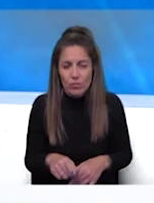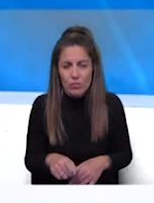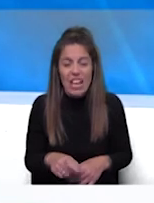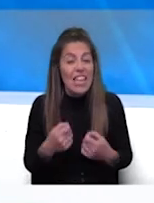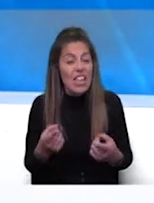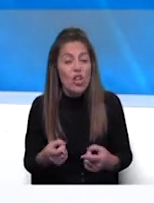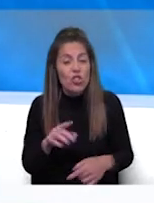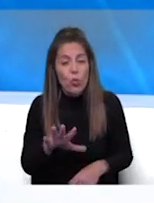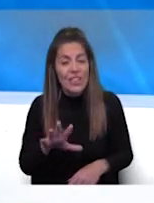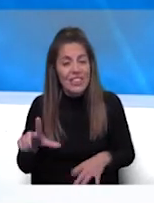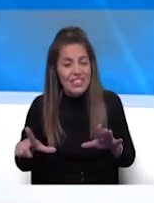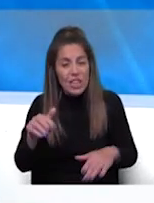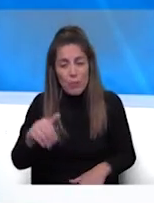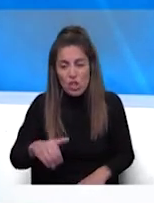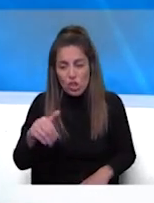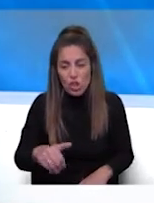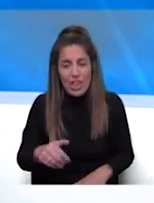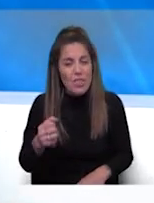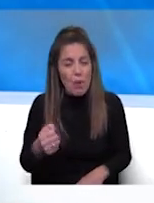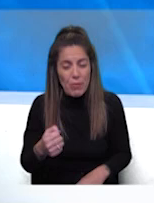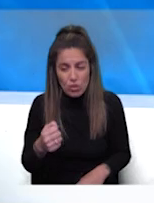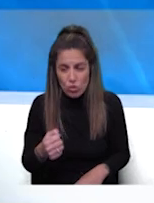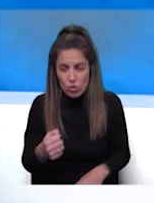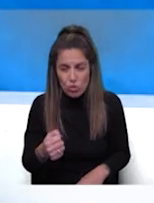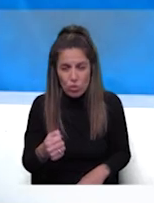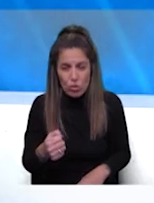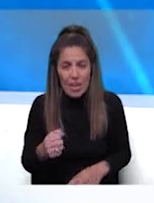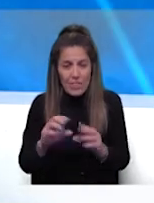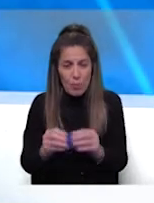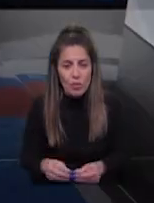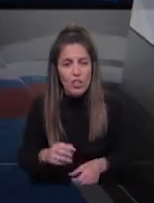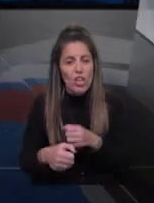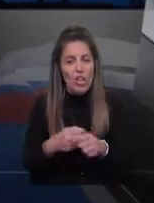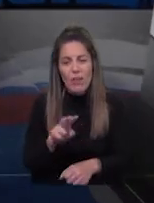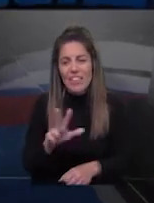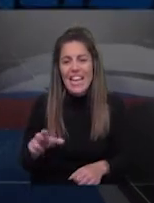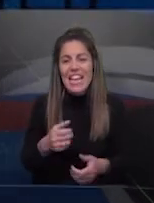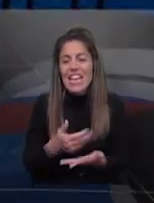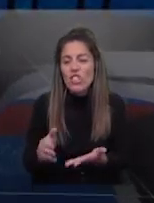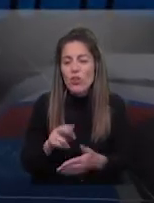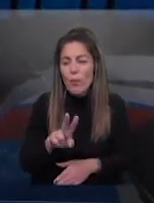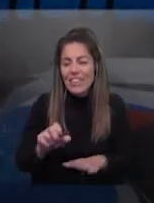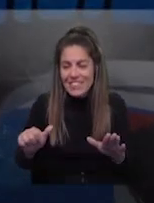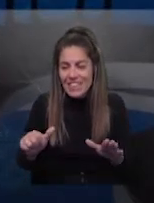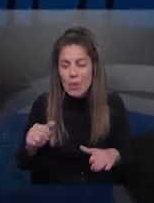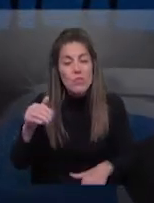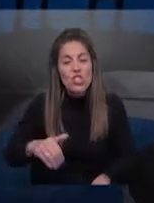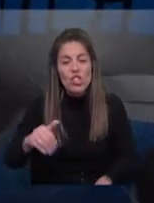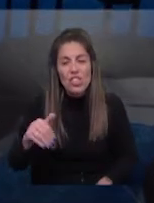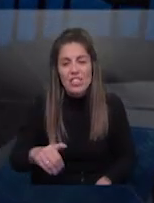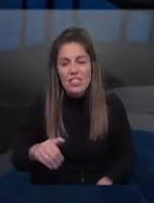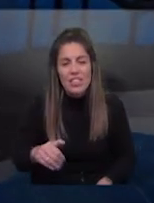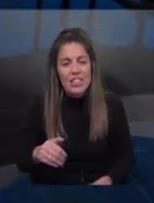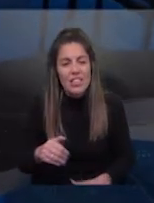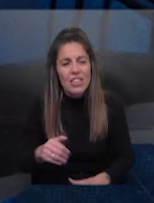Le dio 57 millones de pesos en el presupuesto 2023. Le sobraron 26 millones. Le